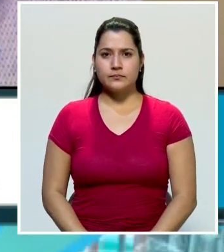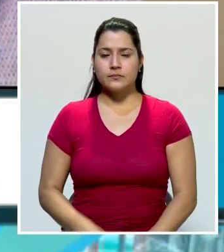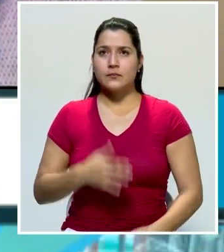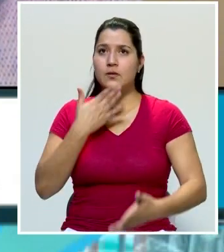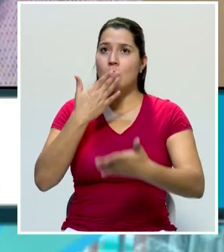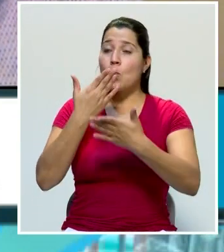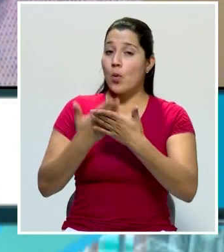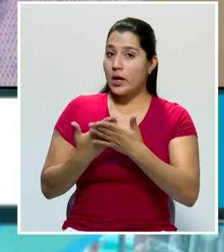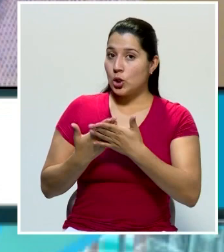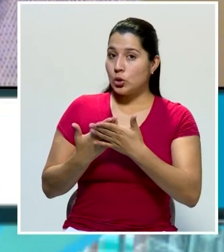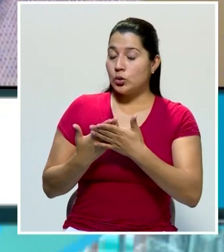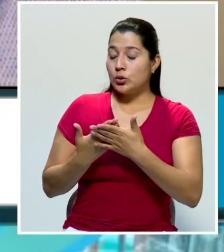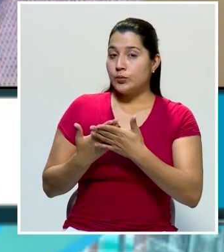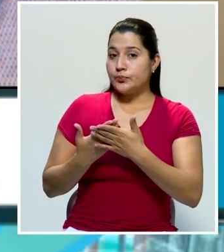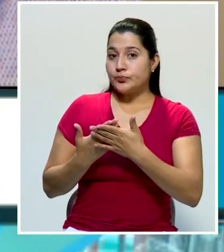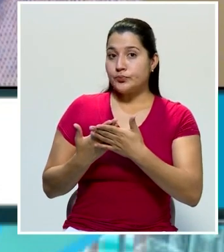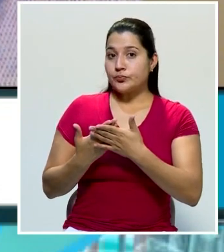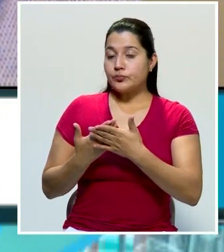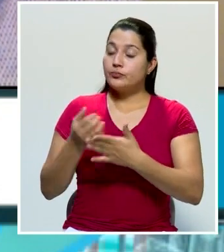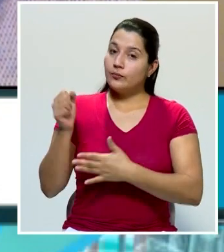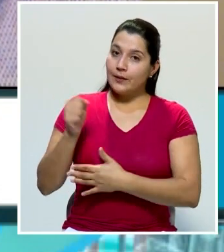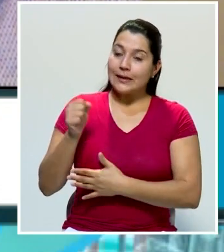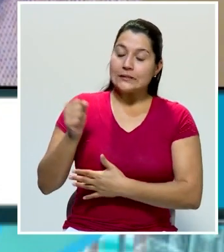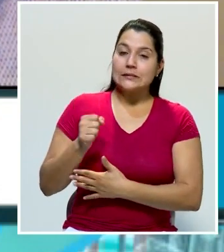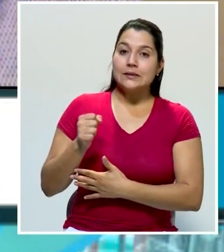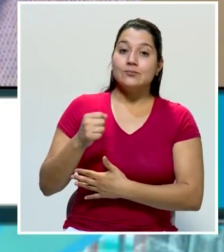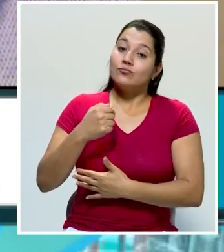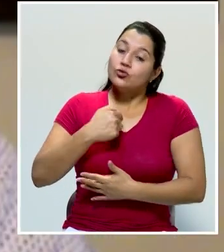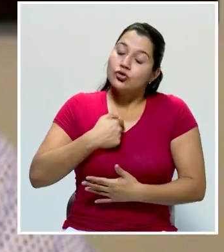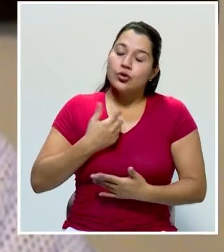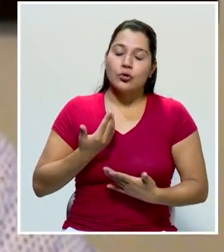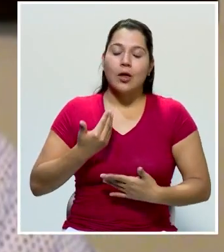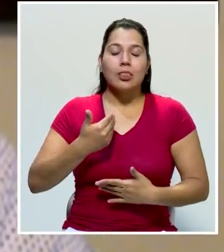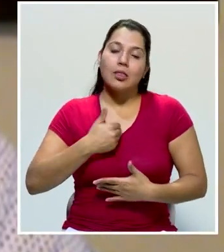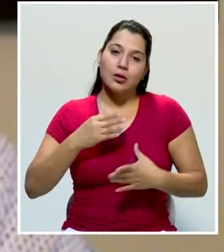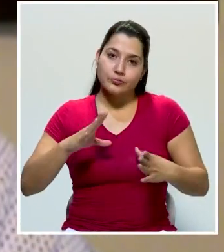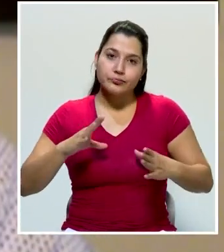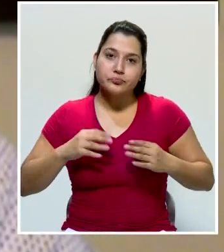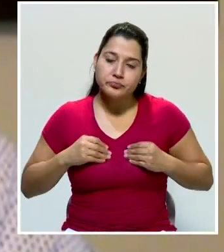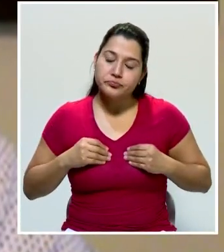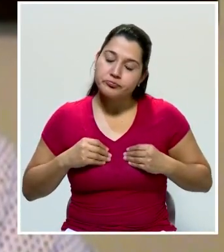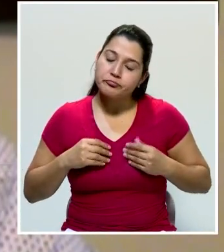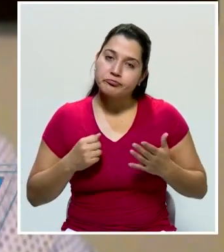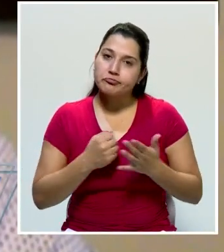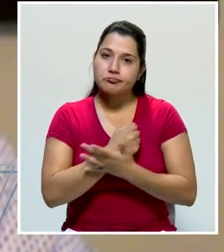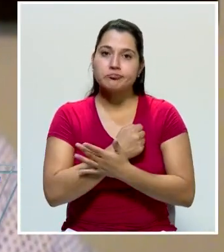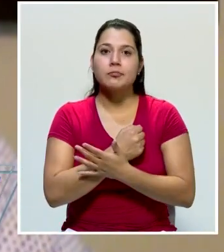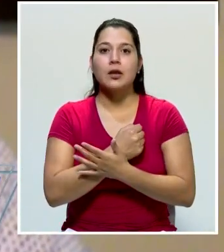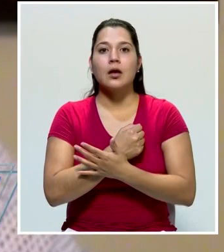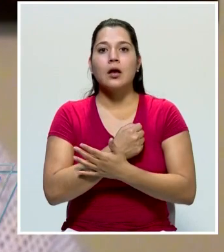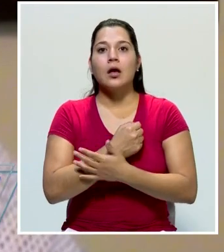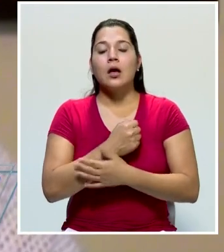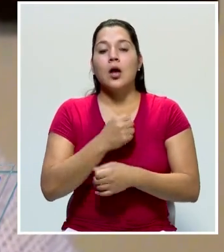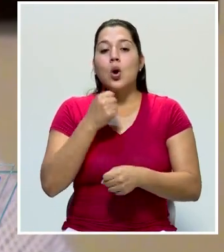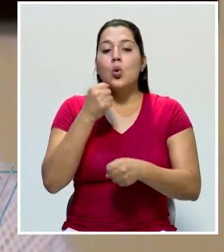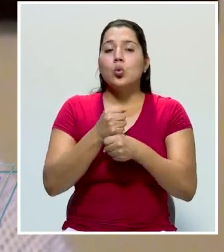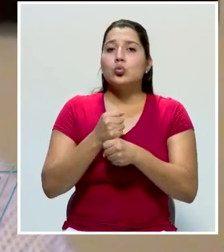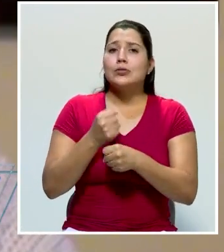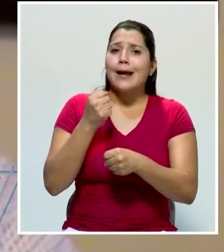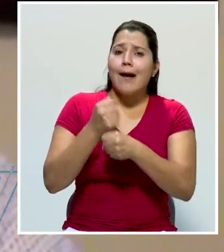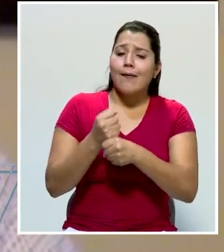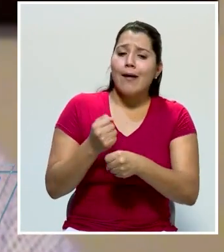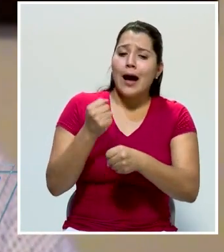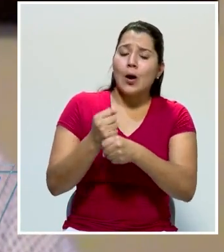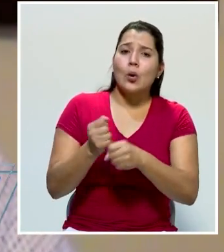Bueno, efectivamente yo tengo que lamentar que un trabajo importante que ha